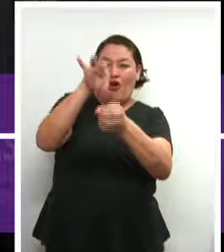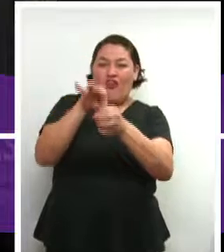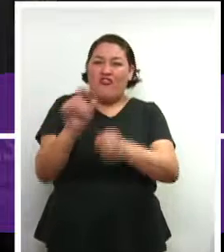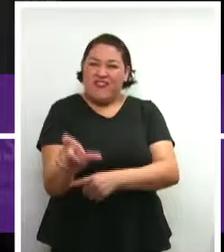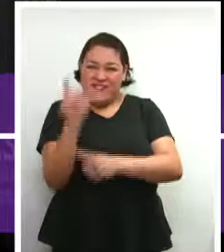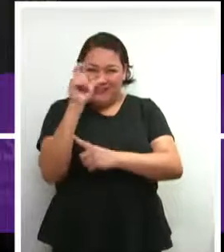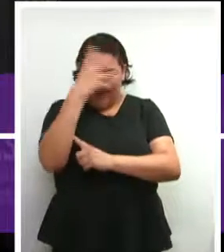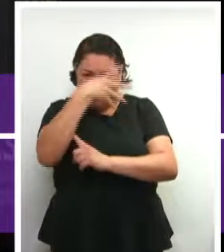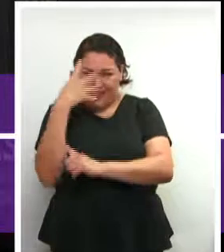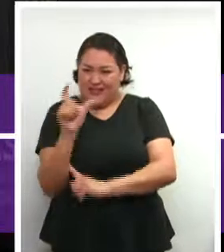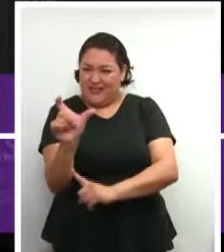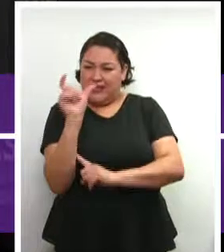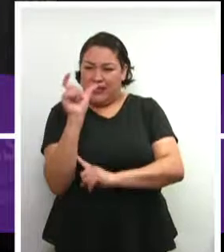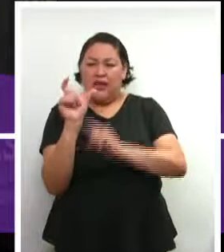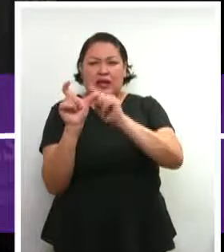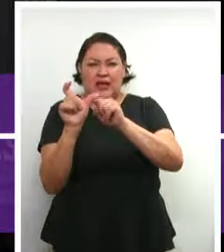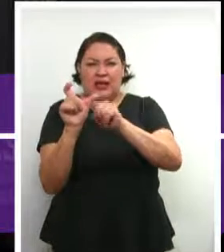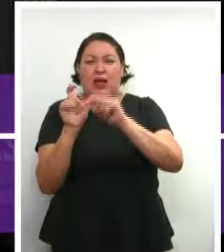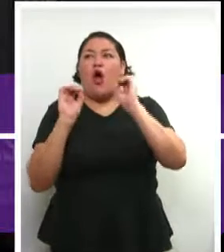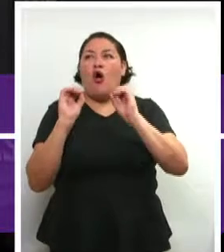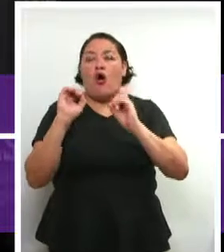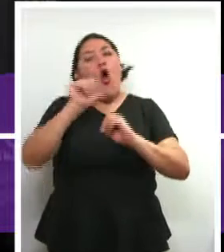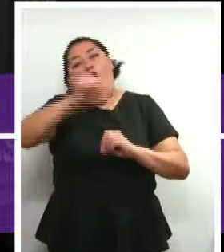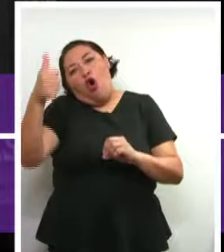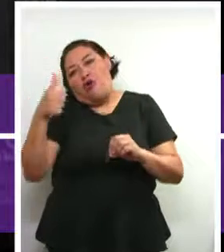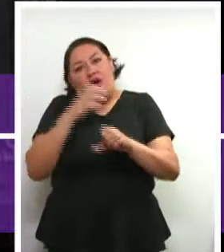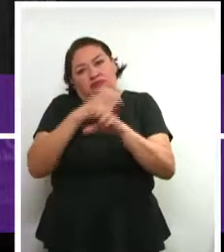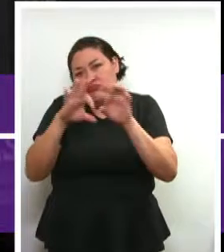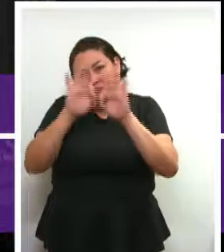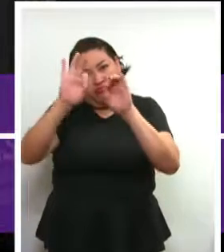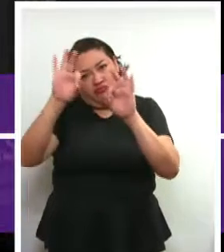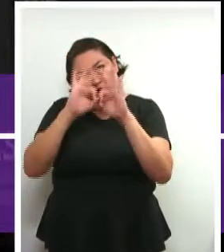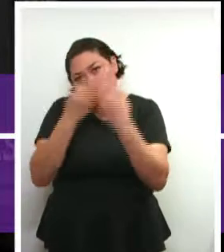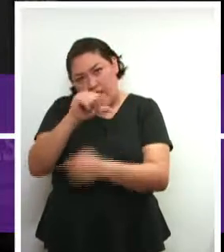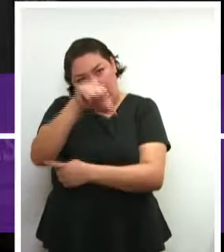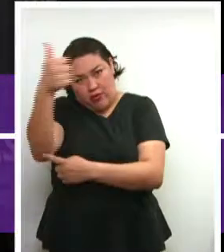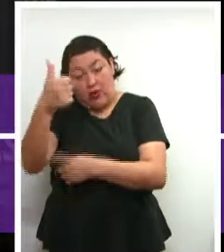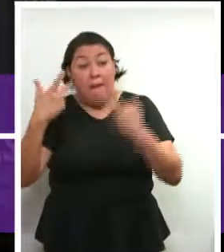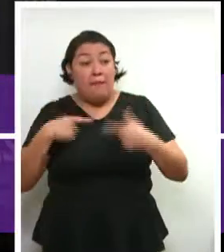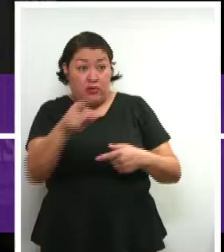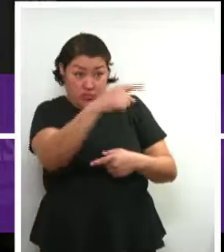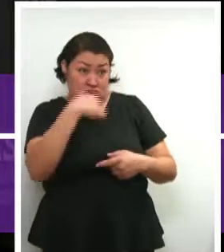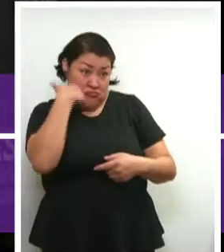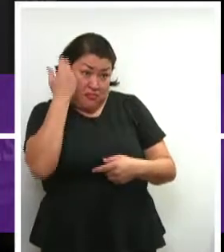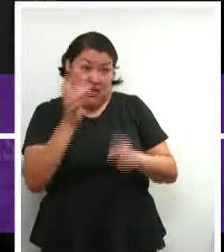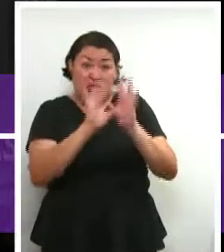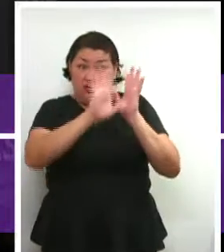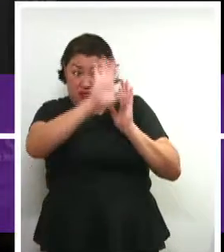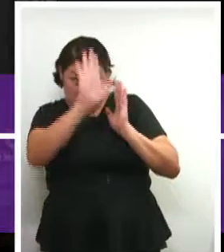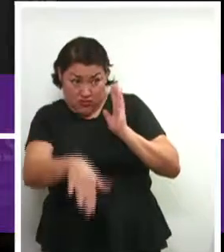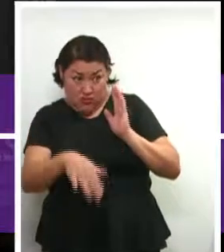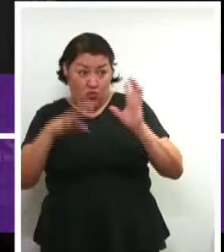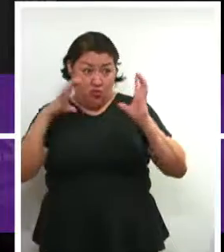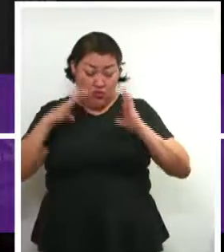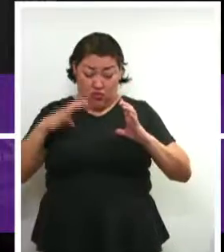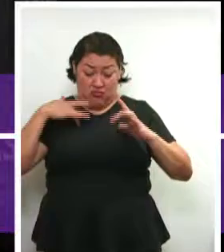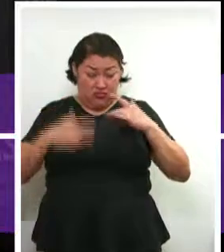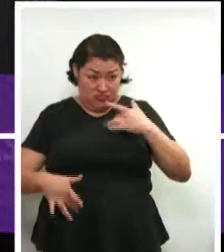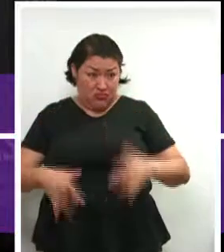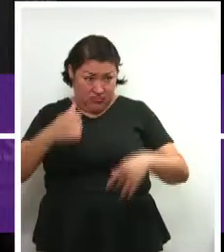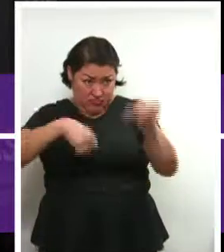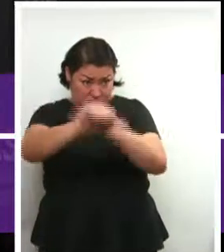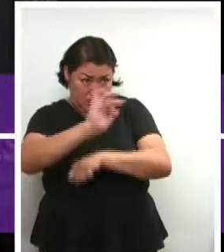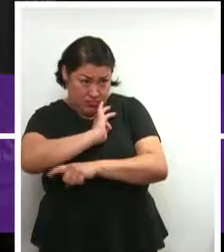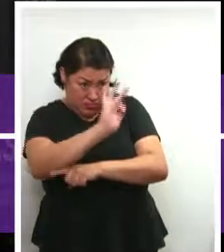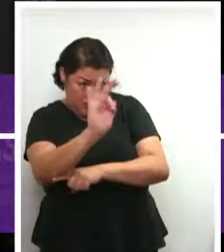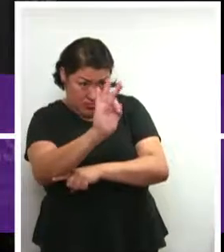o algún otro mecanismo que permita que los donantes acepten voluntariamente la extracción de